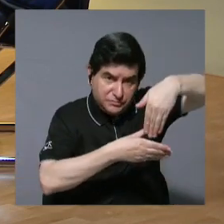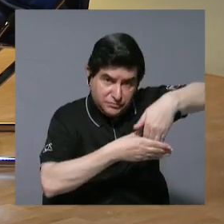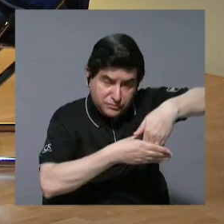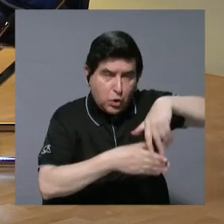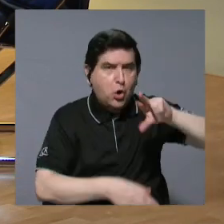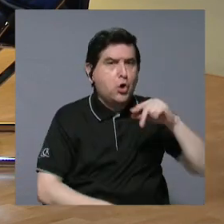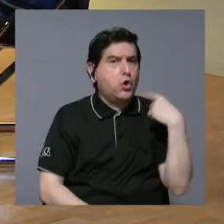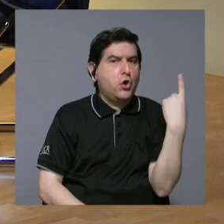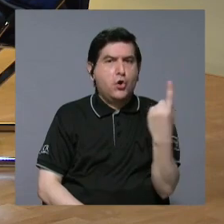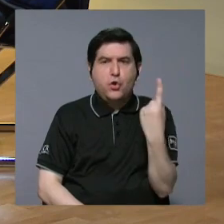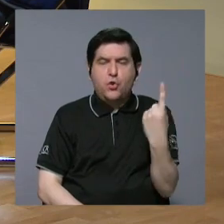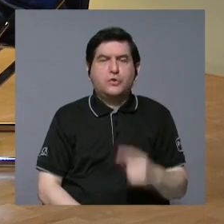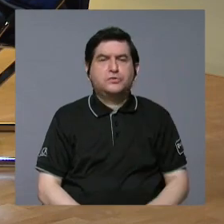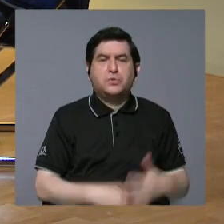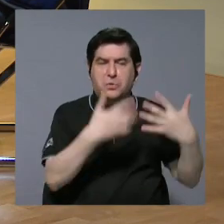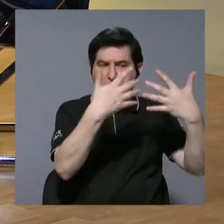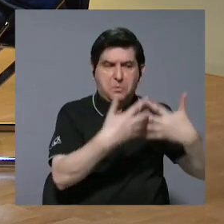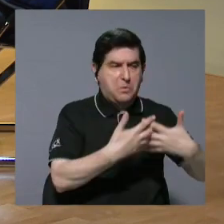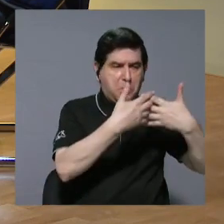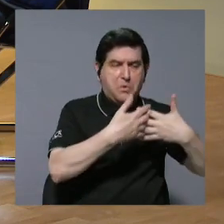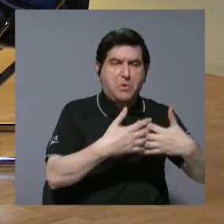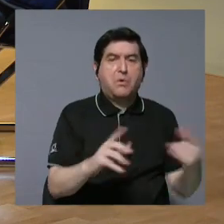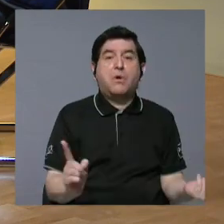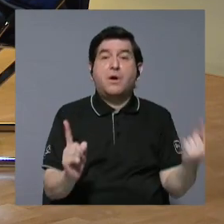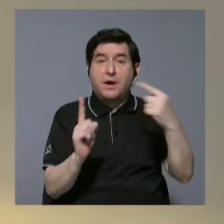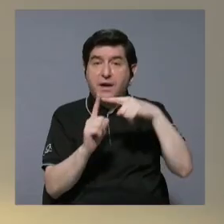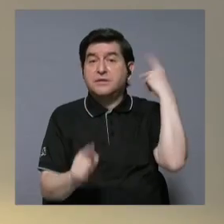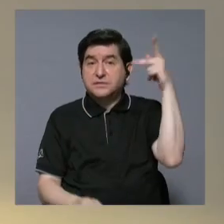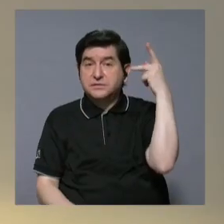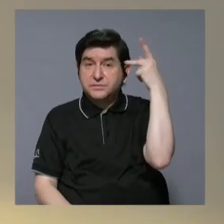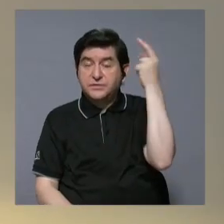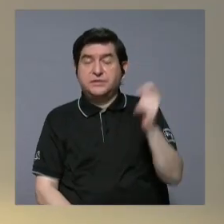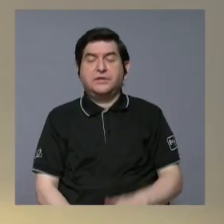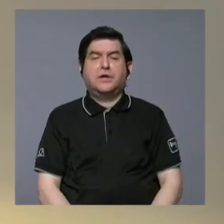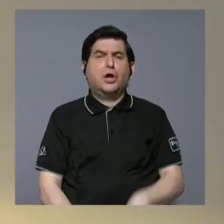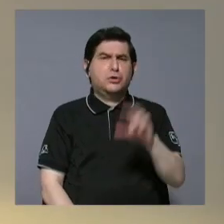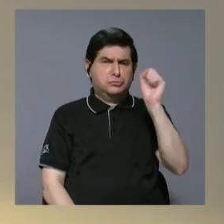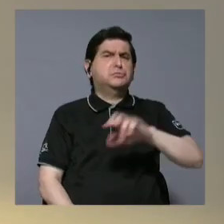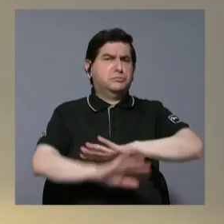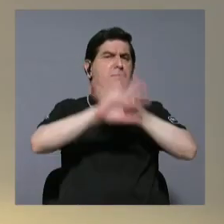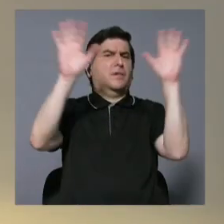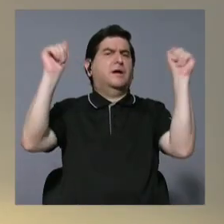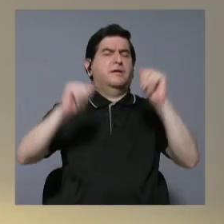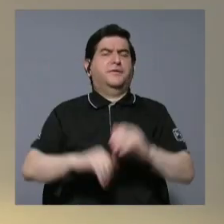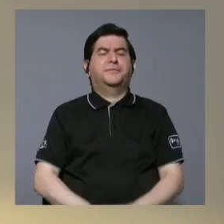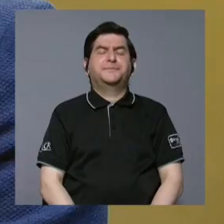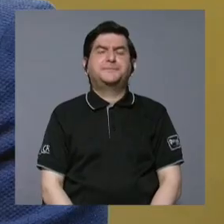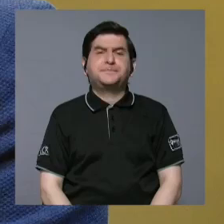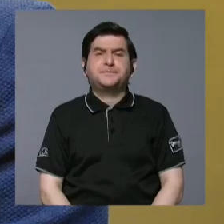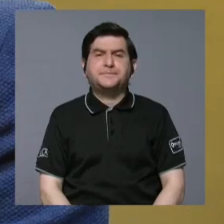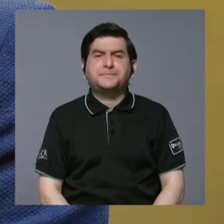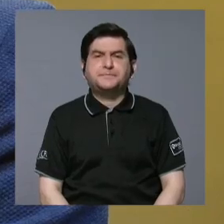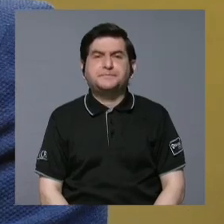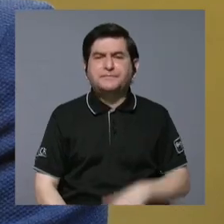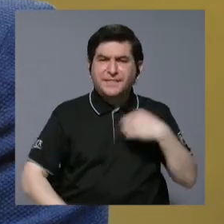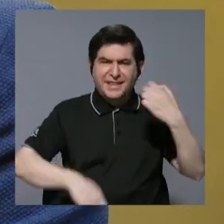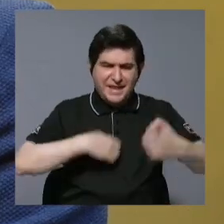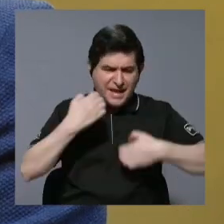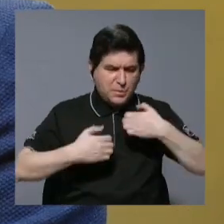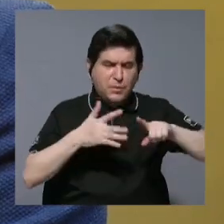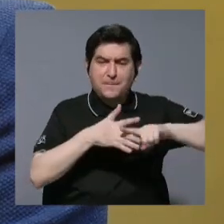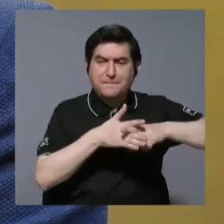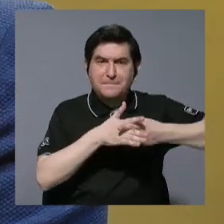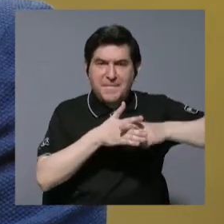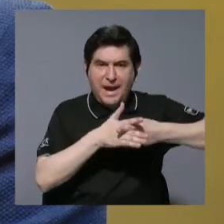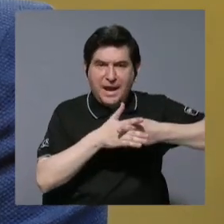no solo en temas de las empresas, sino en temas hasta de la política. Sí, señor, claro. Vamos a ver, las emociones son